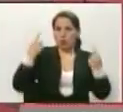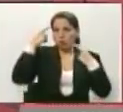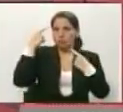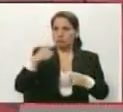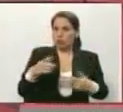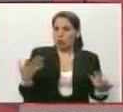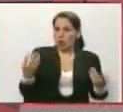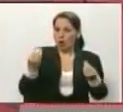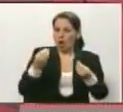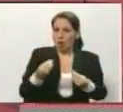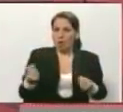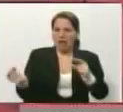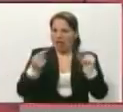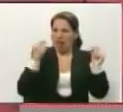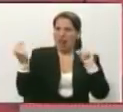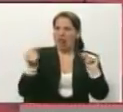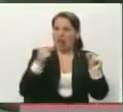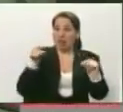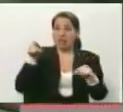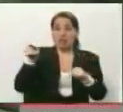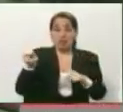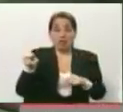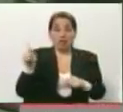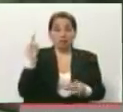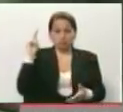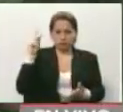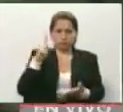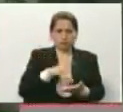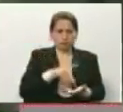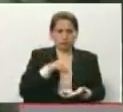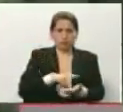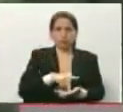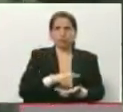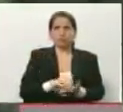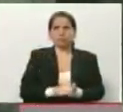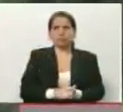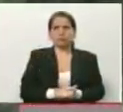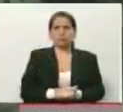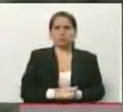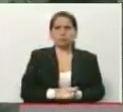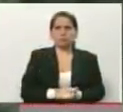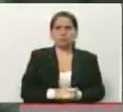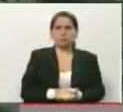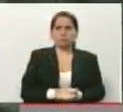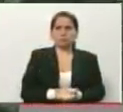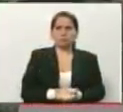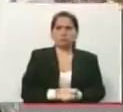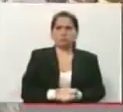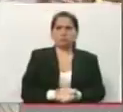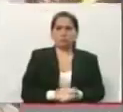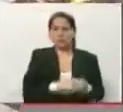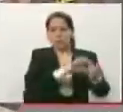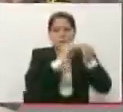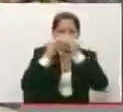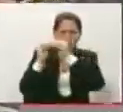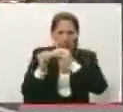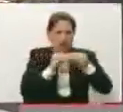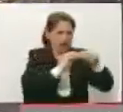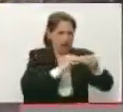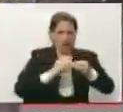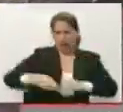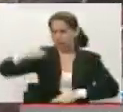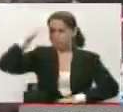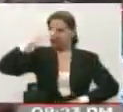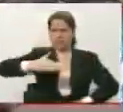Y desde allá, ese caballero estaba allá, comandante de la red. Y armó la defensa de